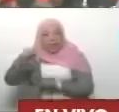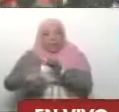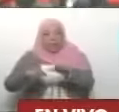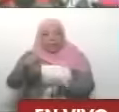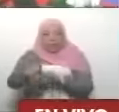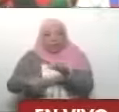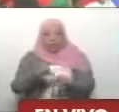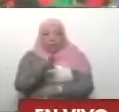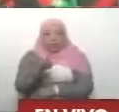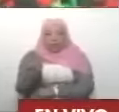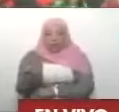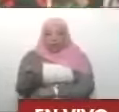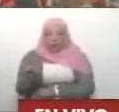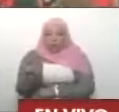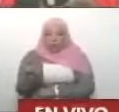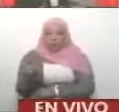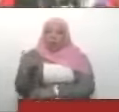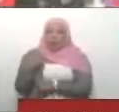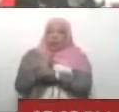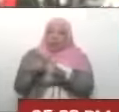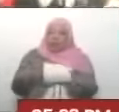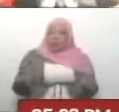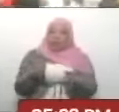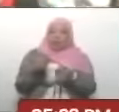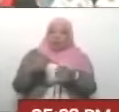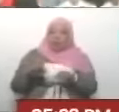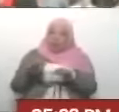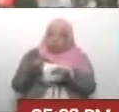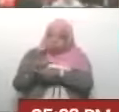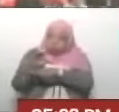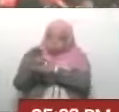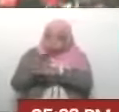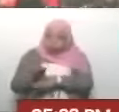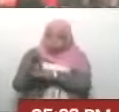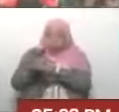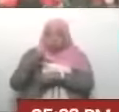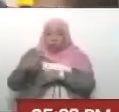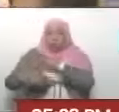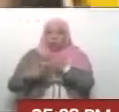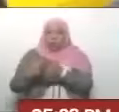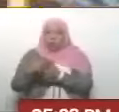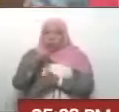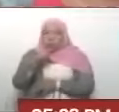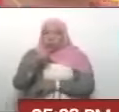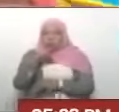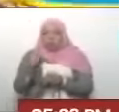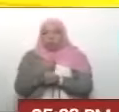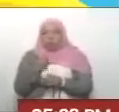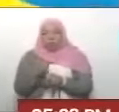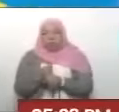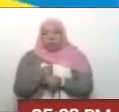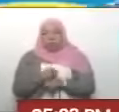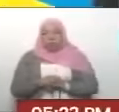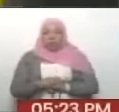forjado distintas generaciones, como yo lo decía en el carro, cuando venía ahí